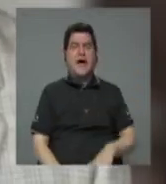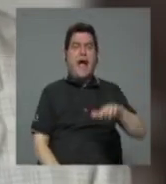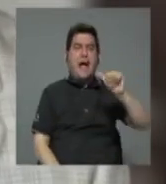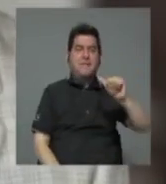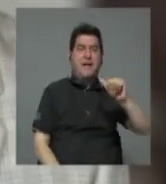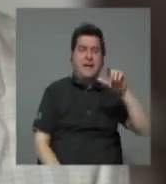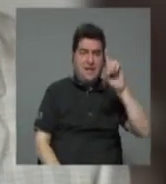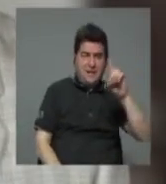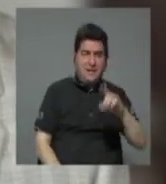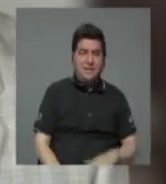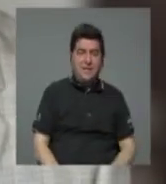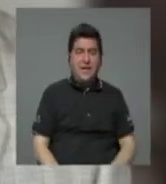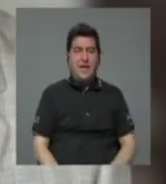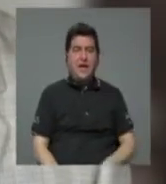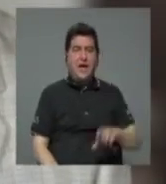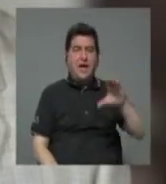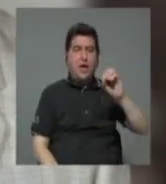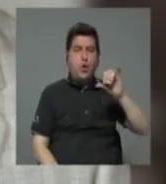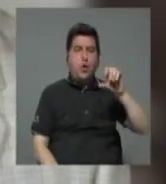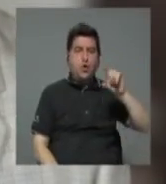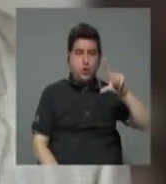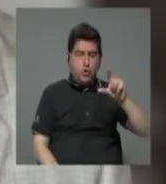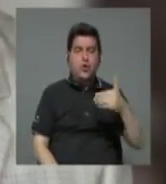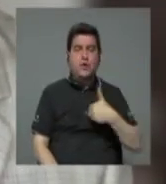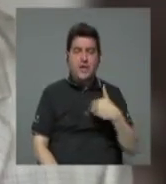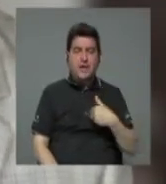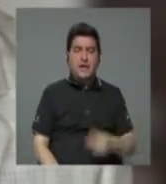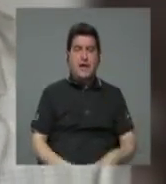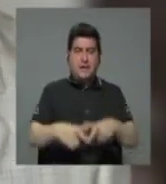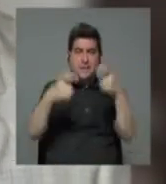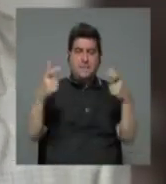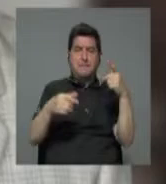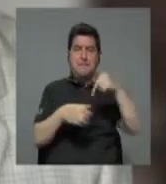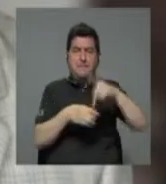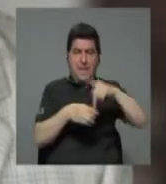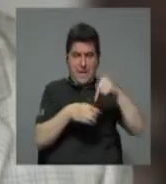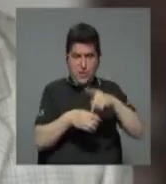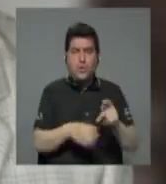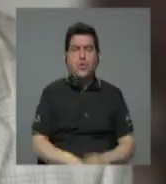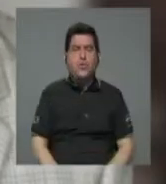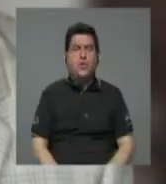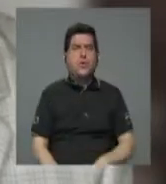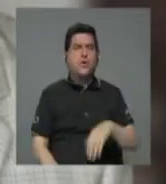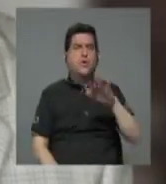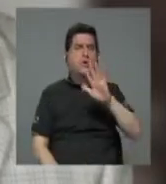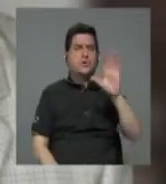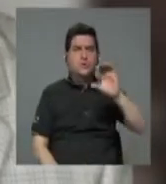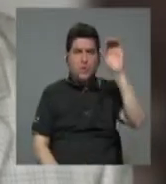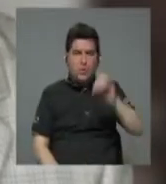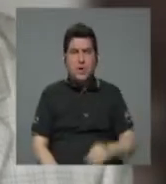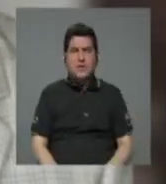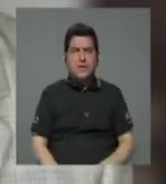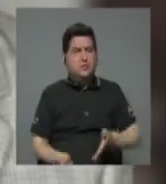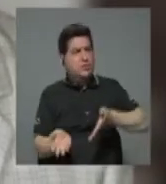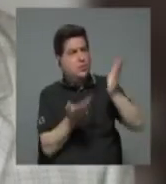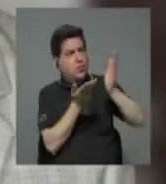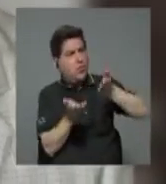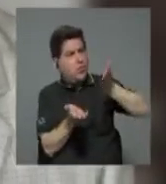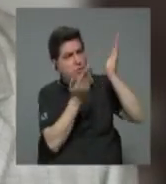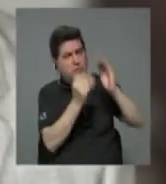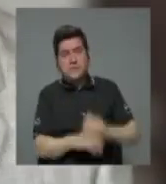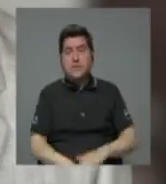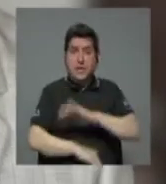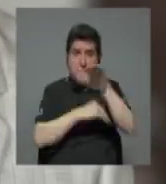Devices, Zona Franca Coyol tiene la mayor participación. Tenemos cerca del 55% de las exportaciones